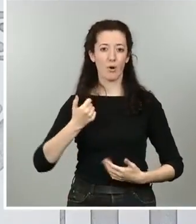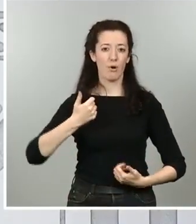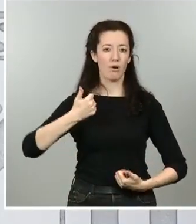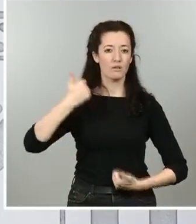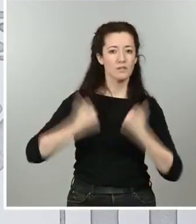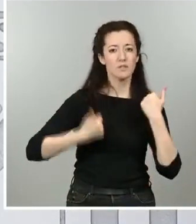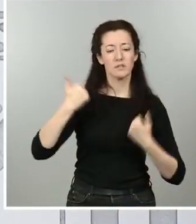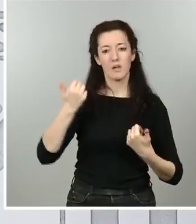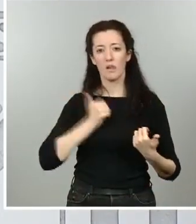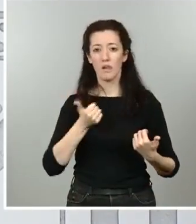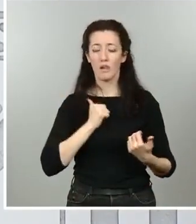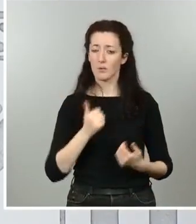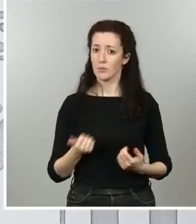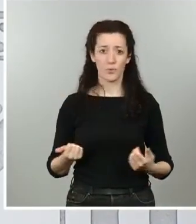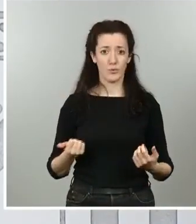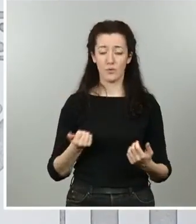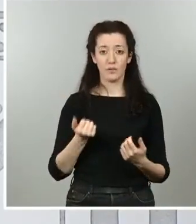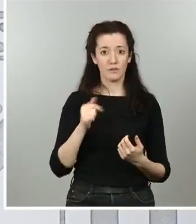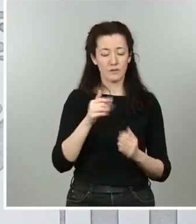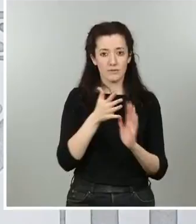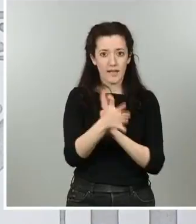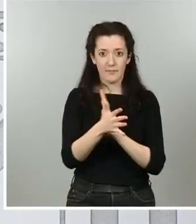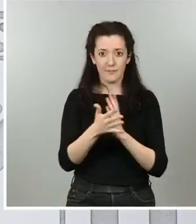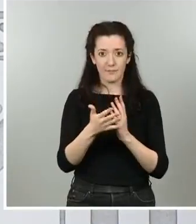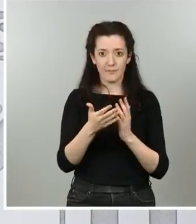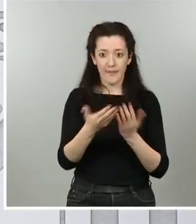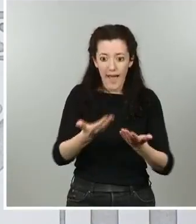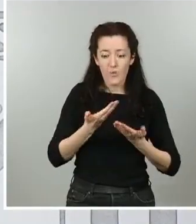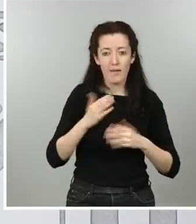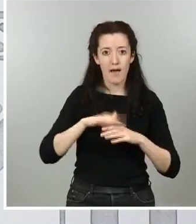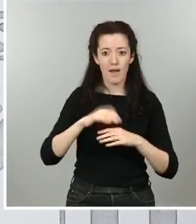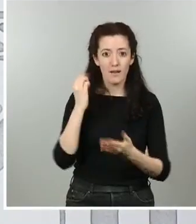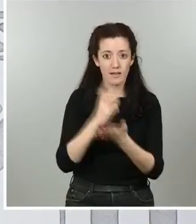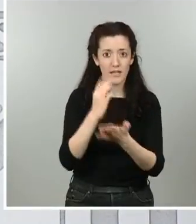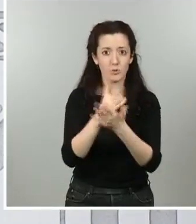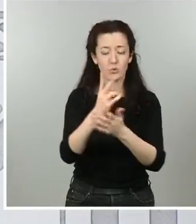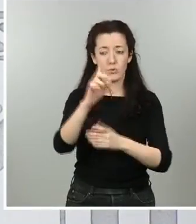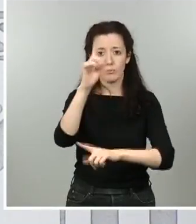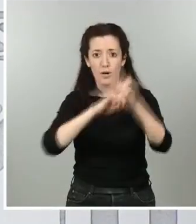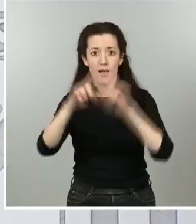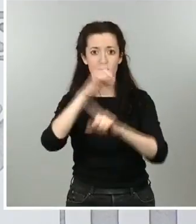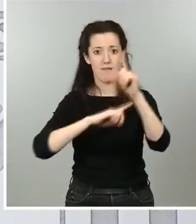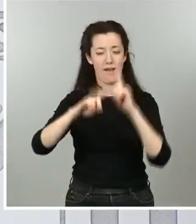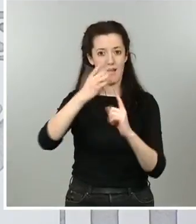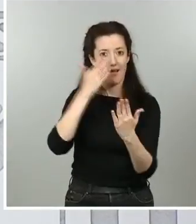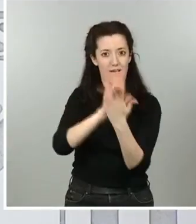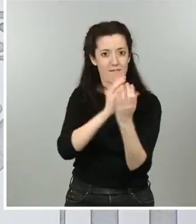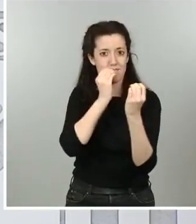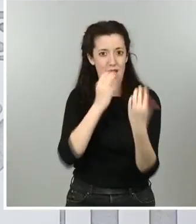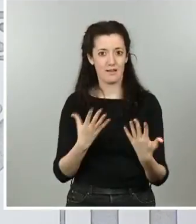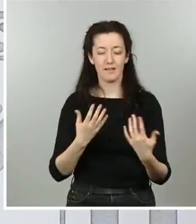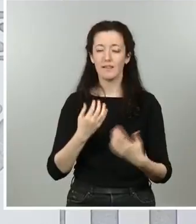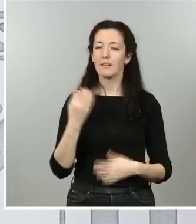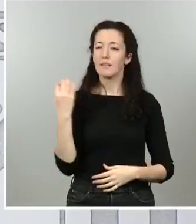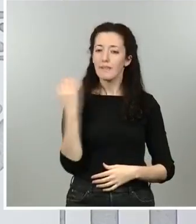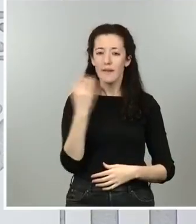nuestro principal aval para enfrentarnos a todos los retos que tenemos por delante. Por eso era nuestra obligación tomar las medidas para